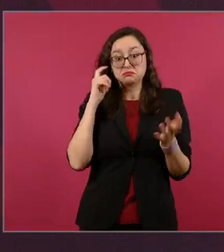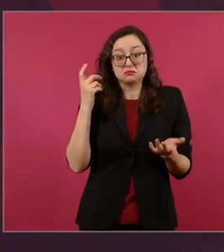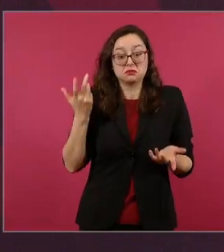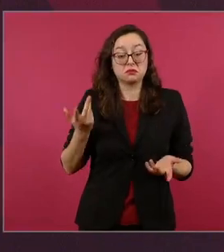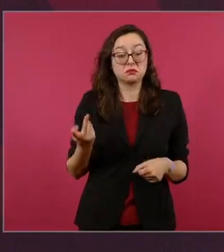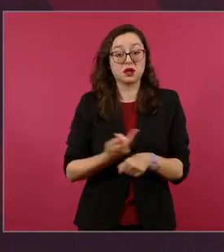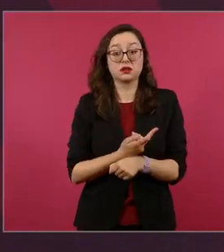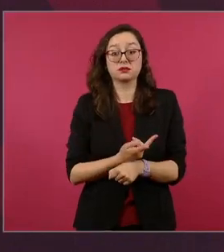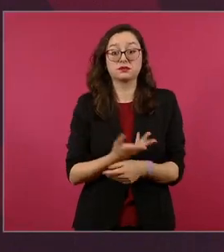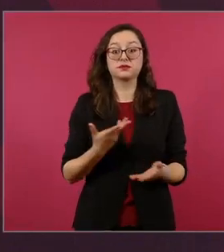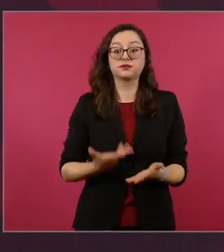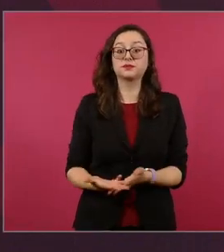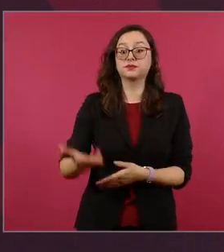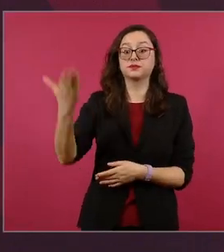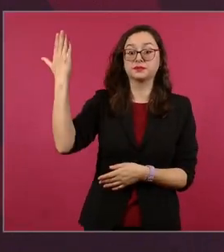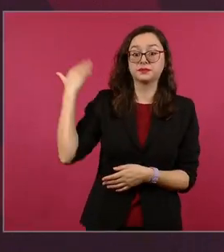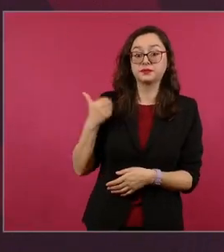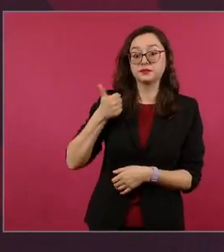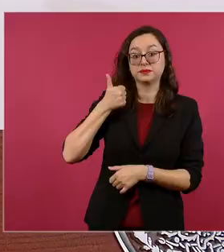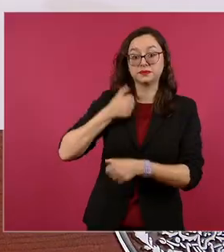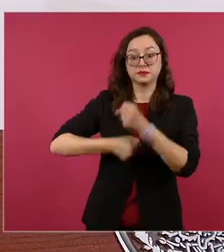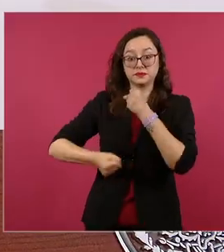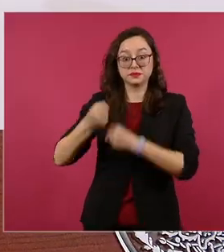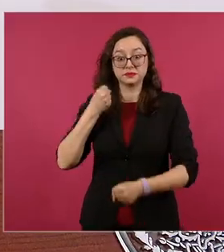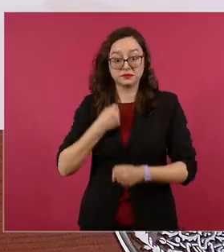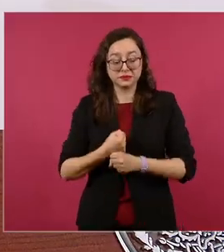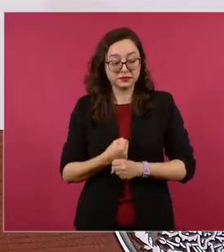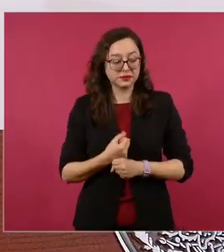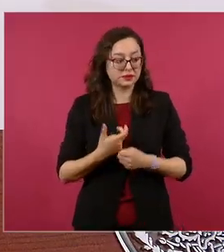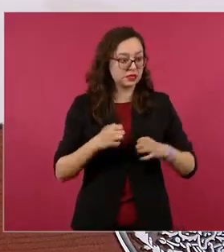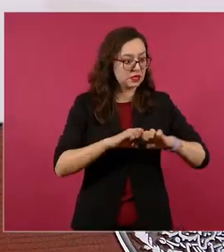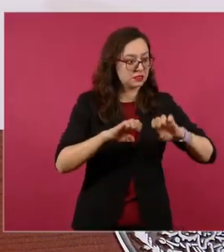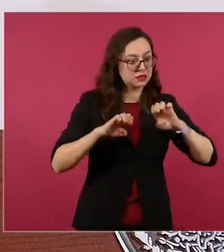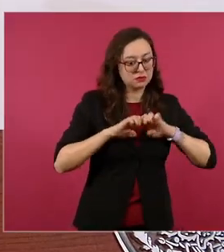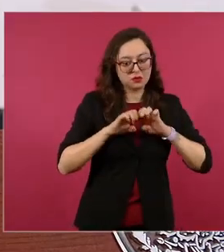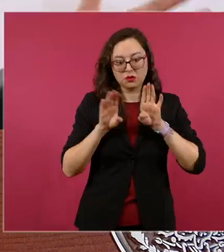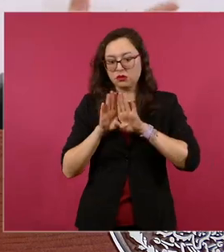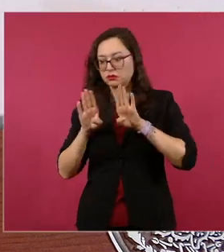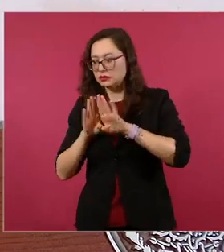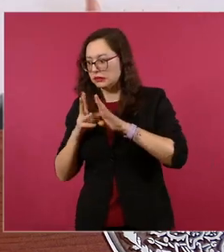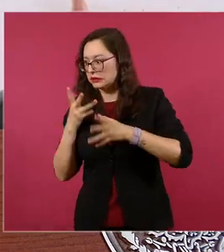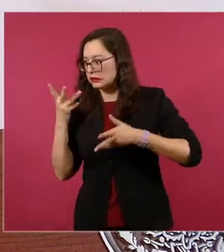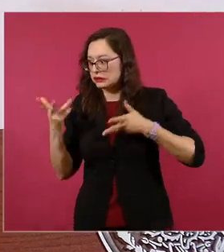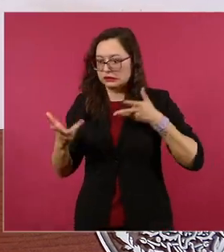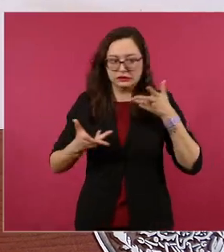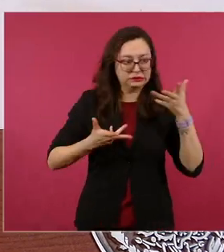empezar de cero, imagínense cómo estaba Hacienda,